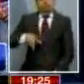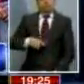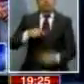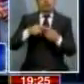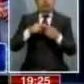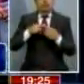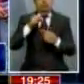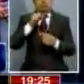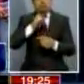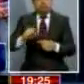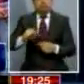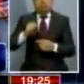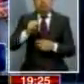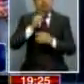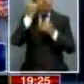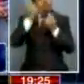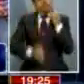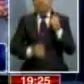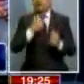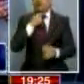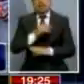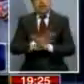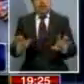la terminemos.